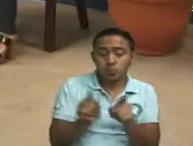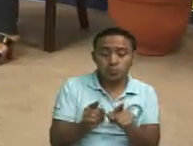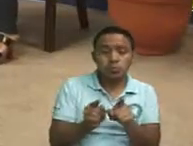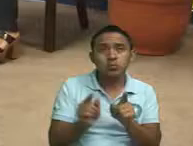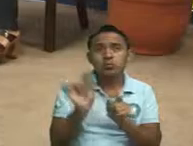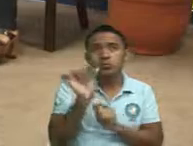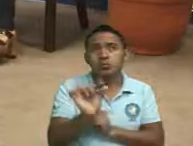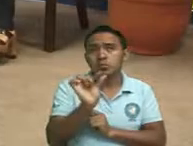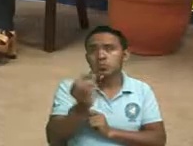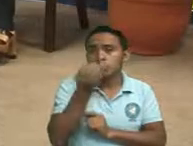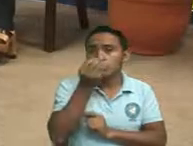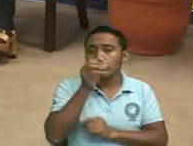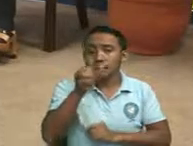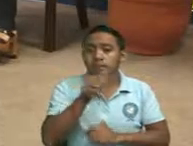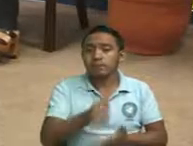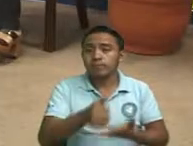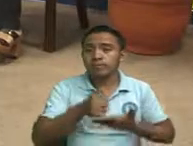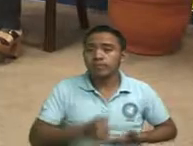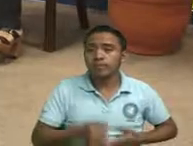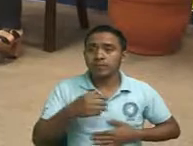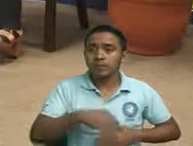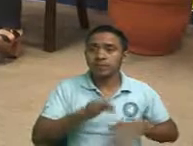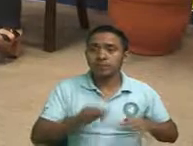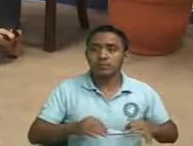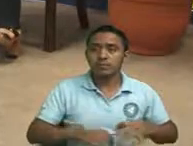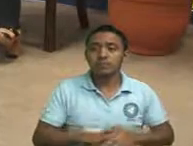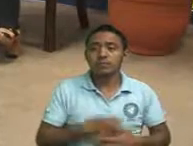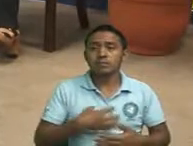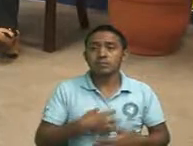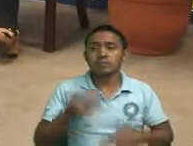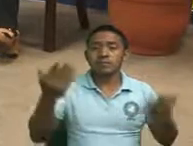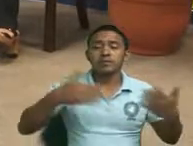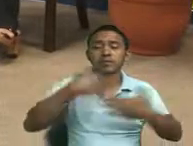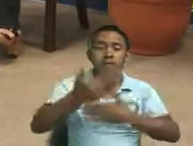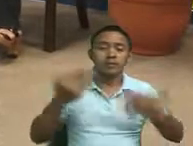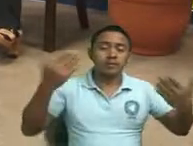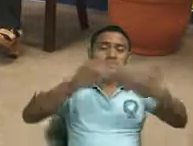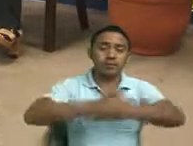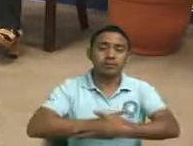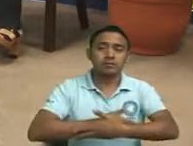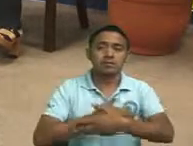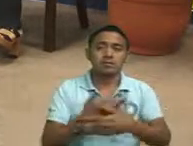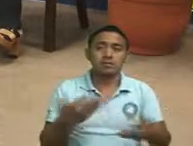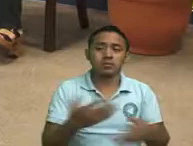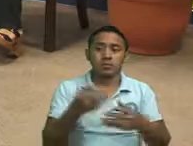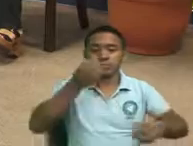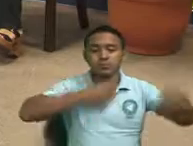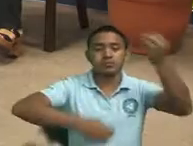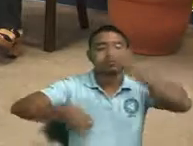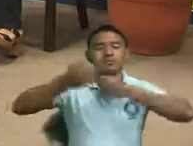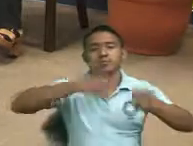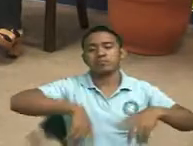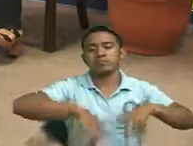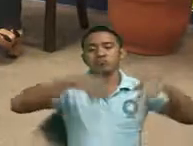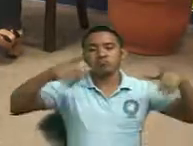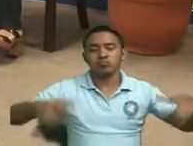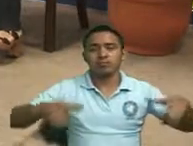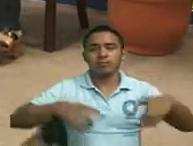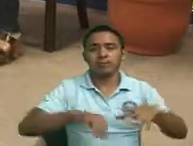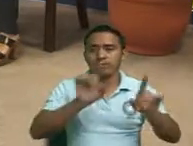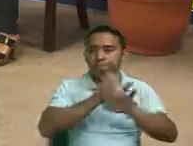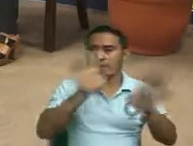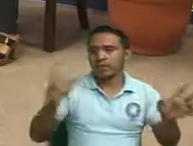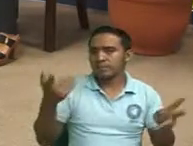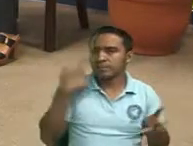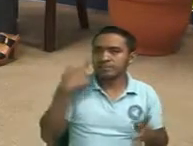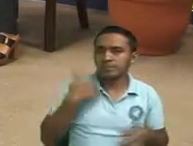¿verdad? Y te va a ayudar a que a la hora de la cena también evites comer el montón. Claro, porque